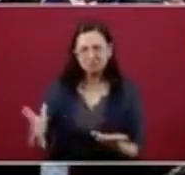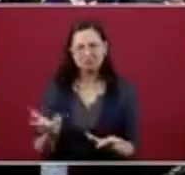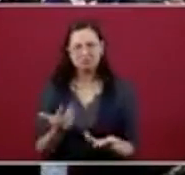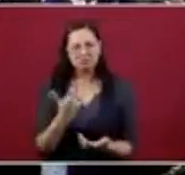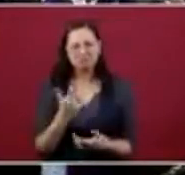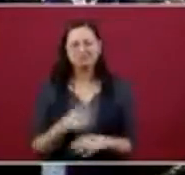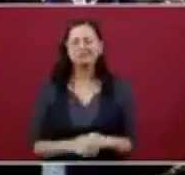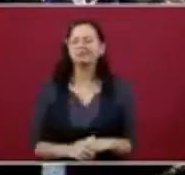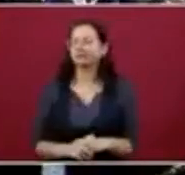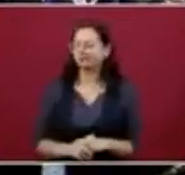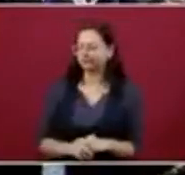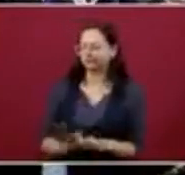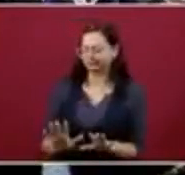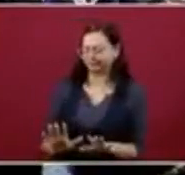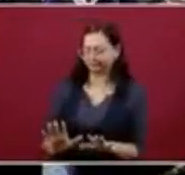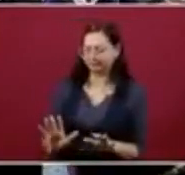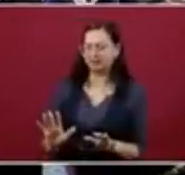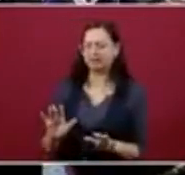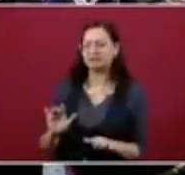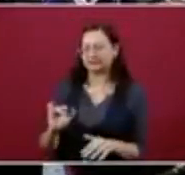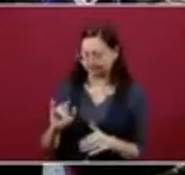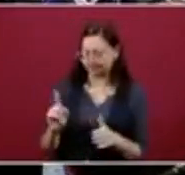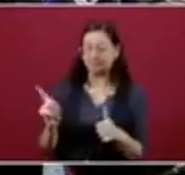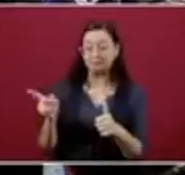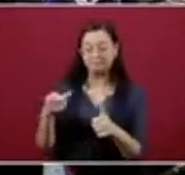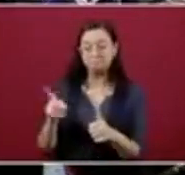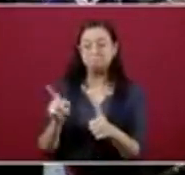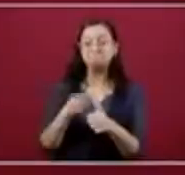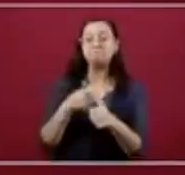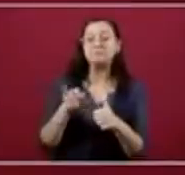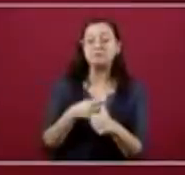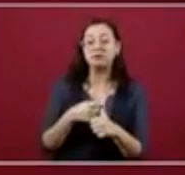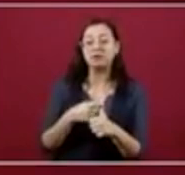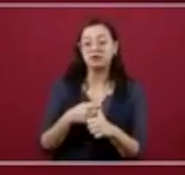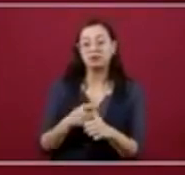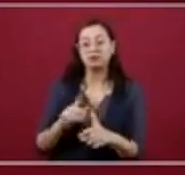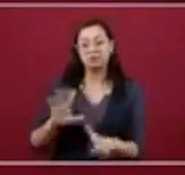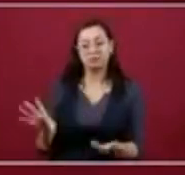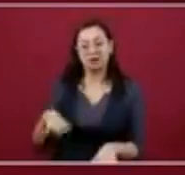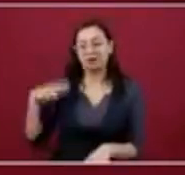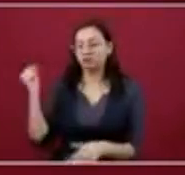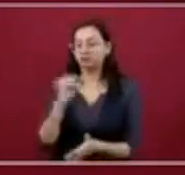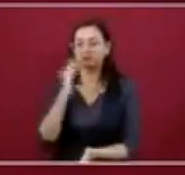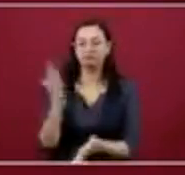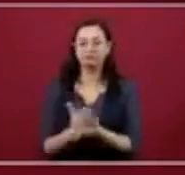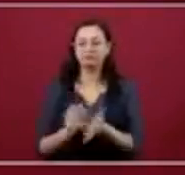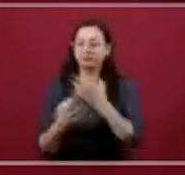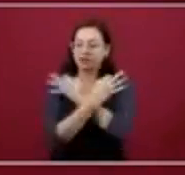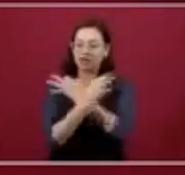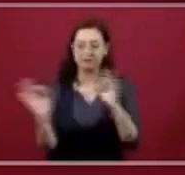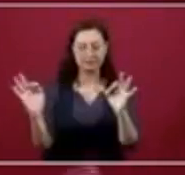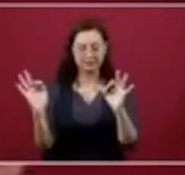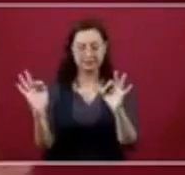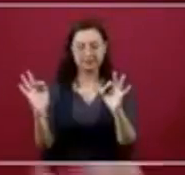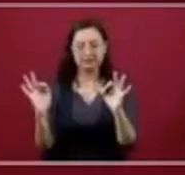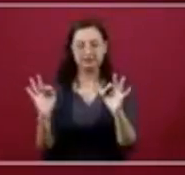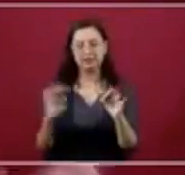vamos a frenar los abusos. Por eso la circular, y al mismo